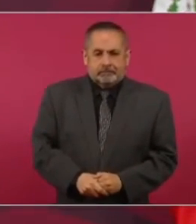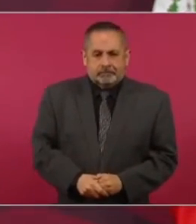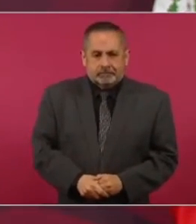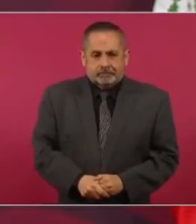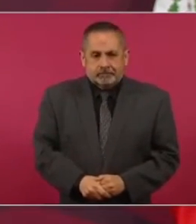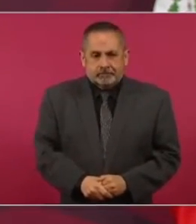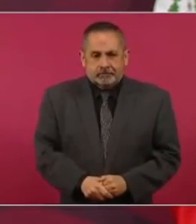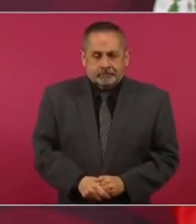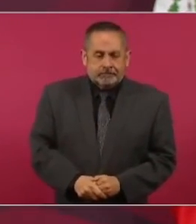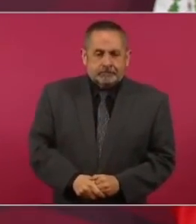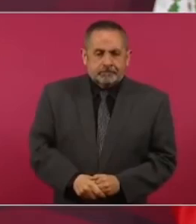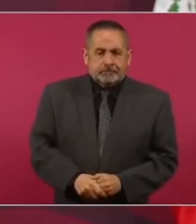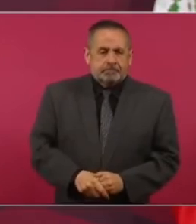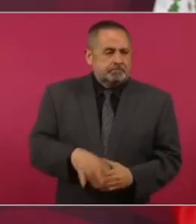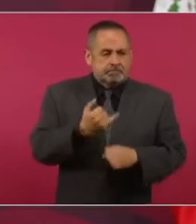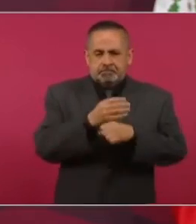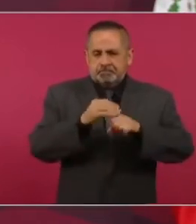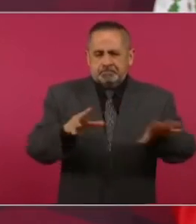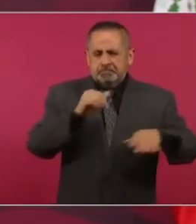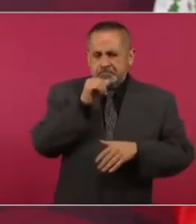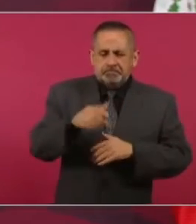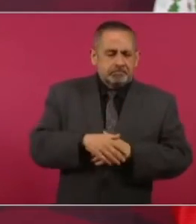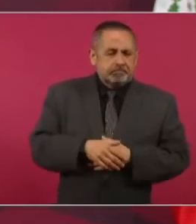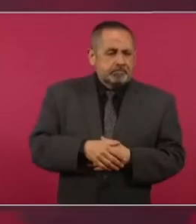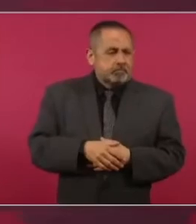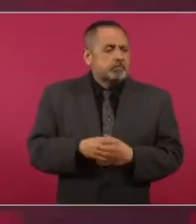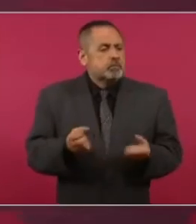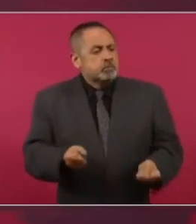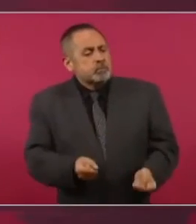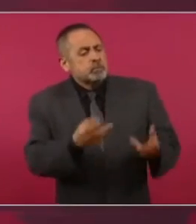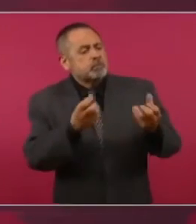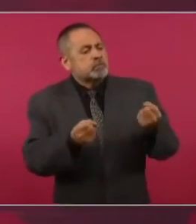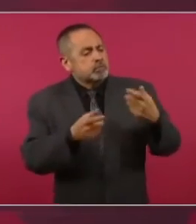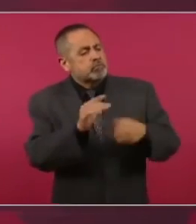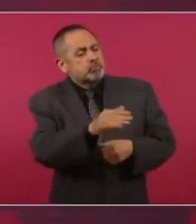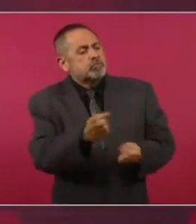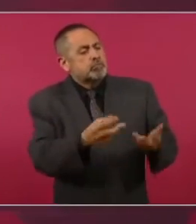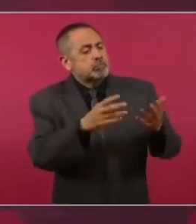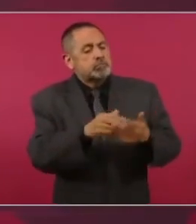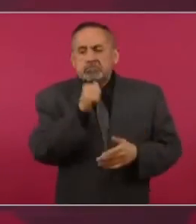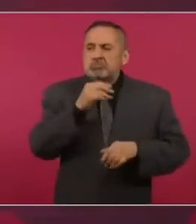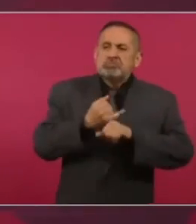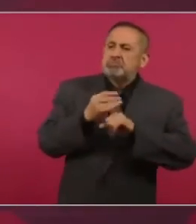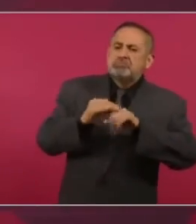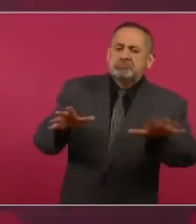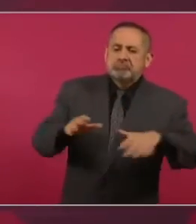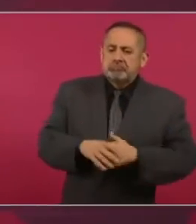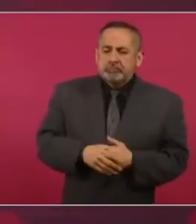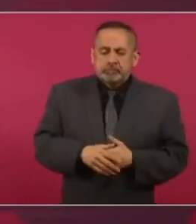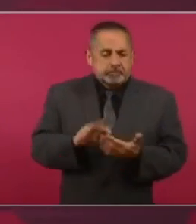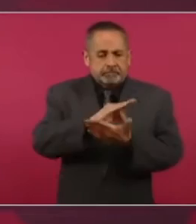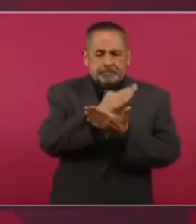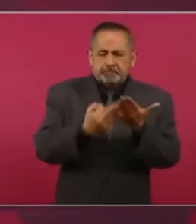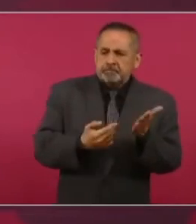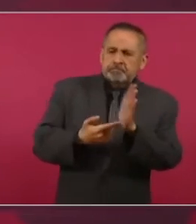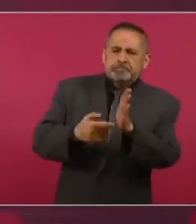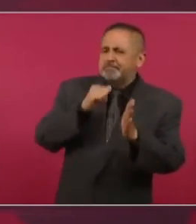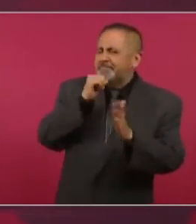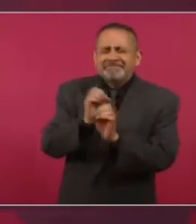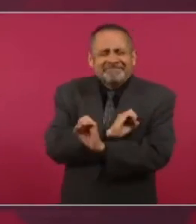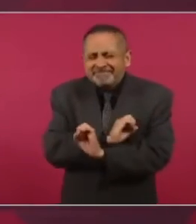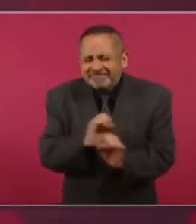No se daba a conocer la cantidad, ni siquiera las facturas. Yo les explicaba